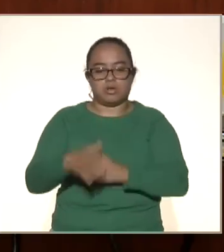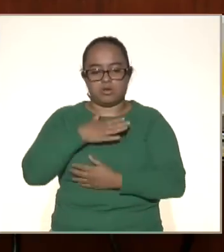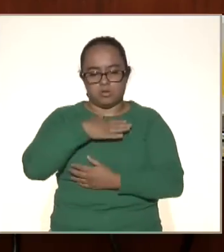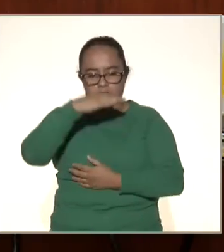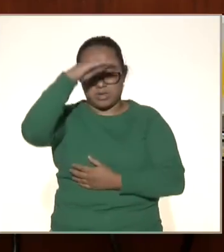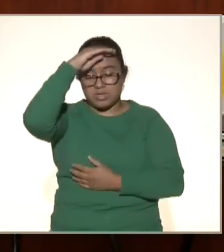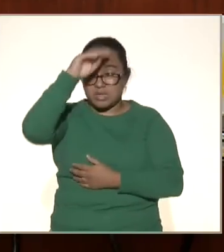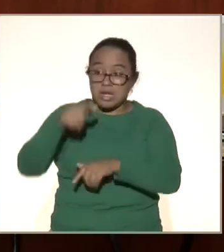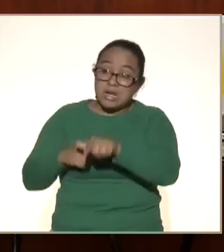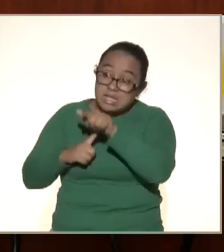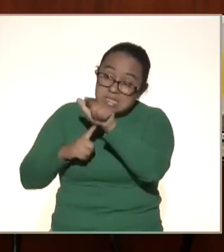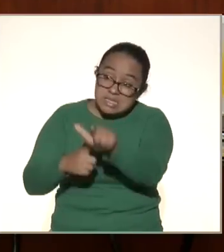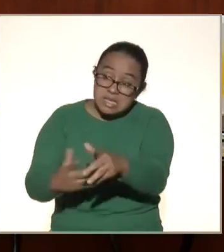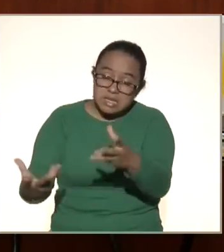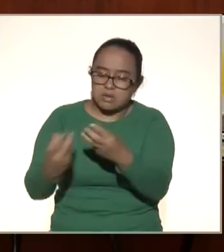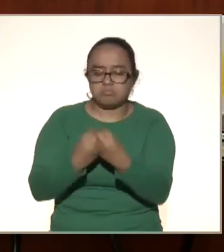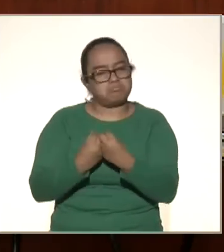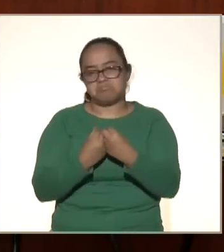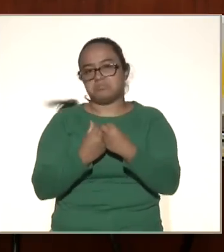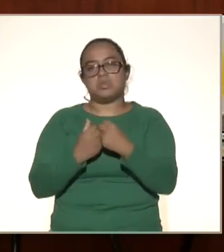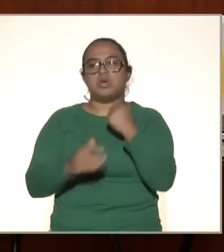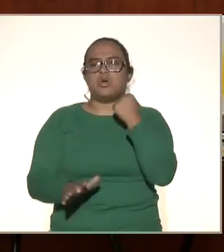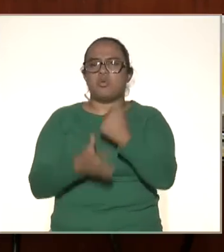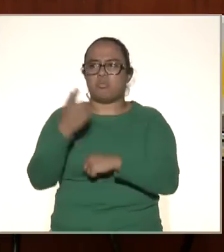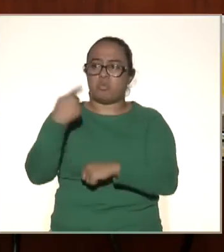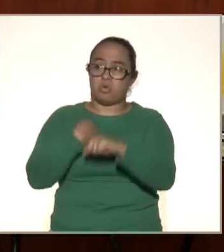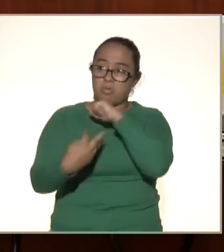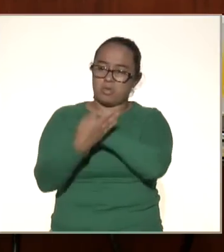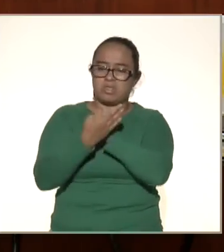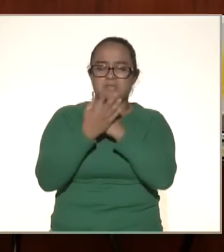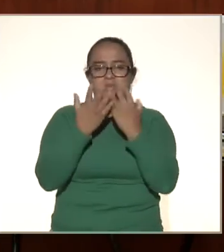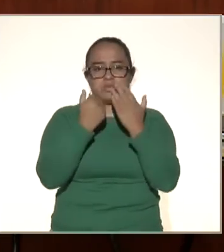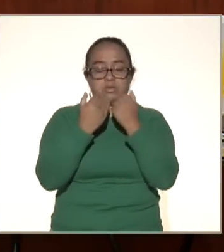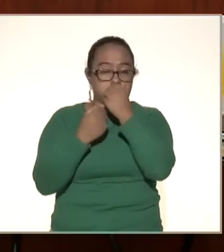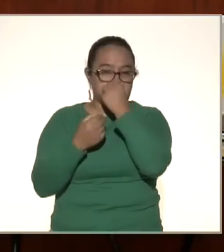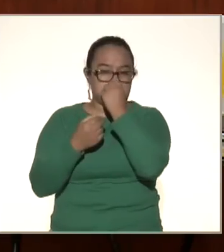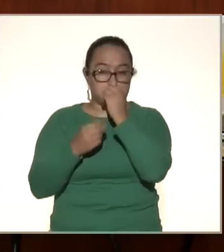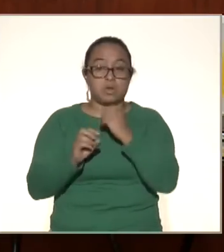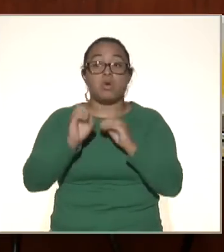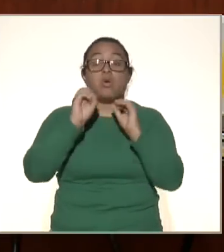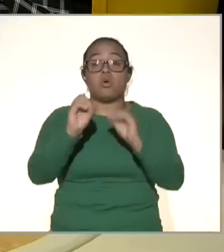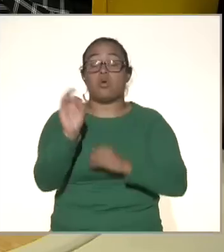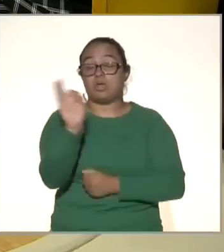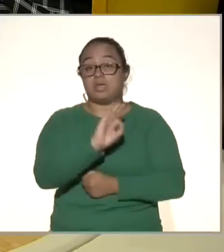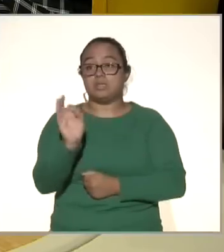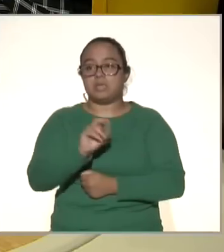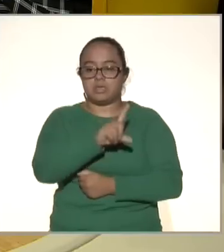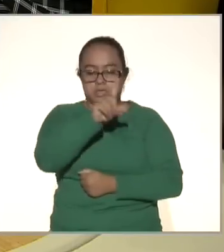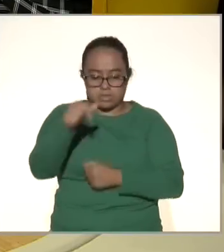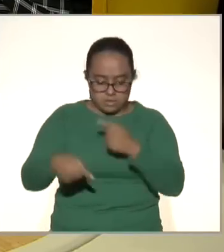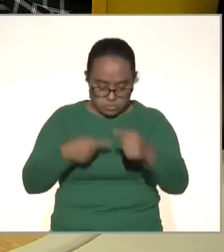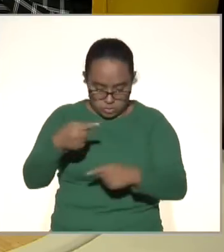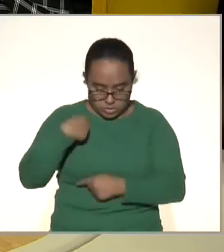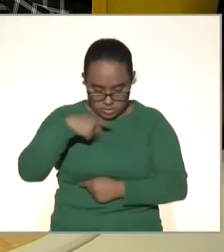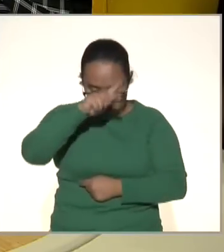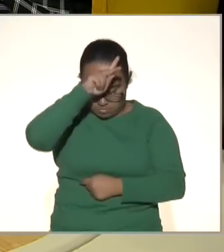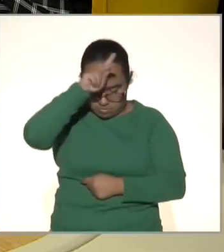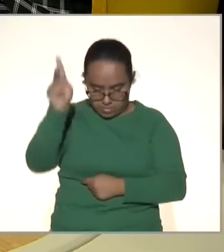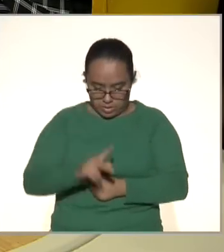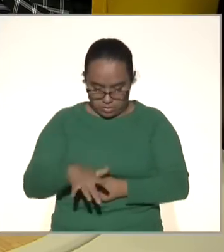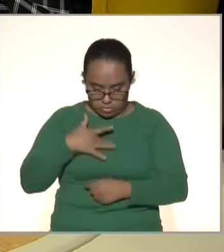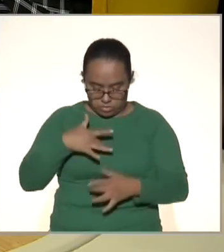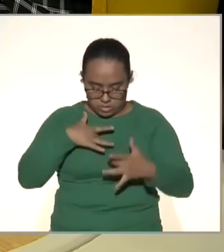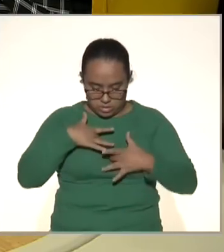no continuar. ¿Por qué? Porque no me trae bien. Incluso me puede traer algo que me puede perjudicar a mí y a